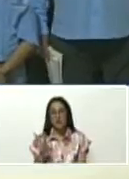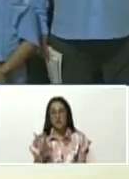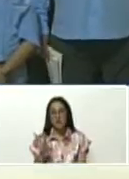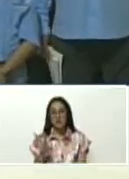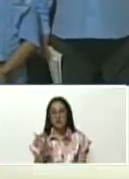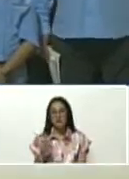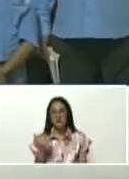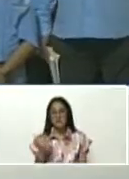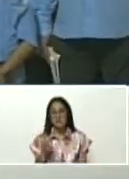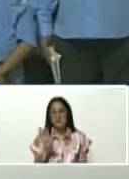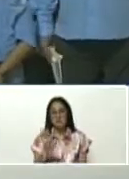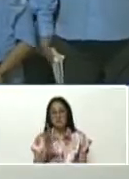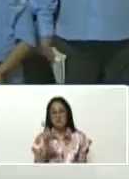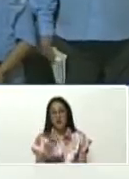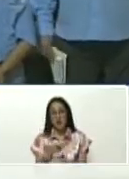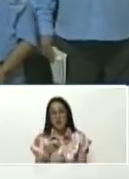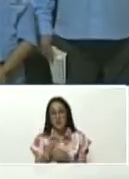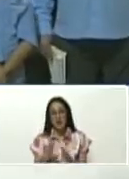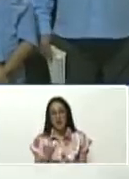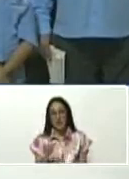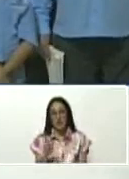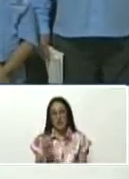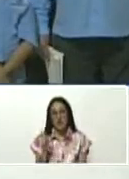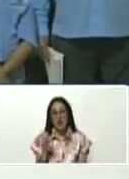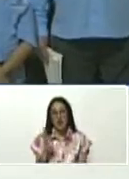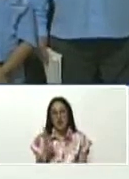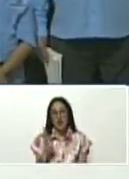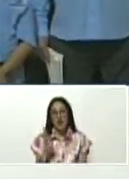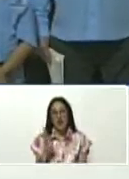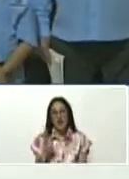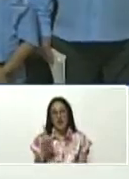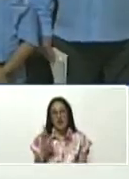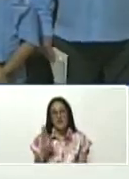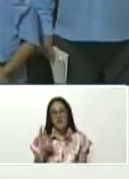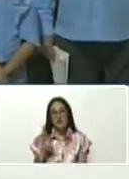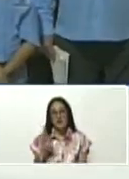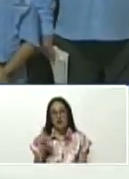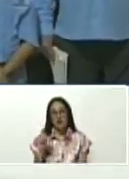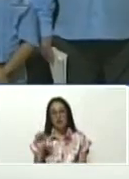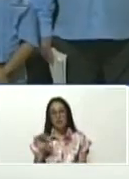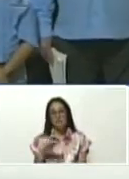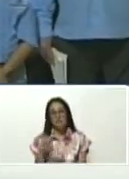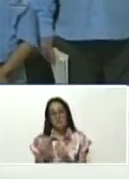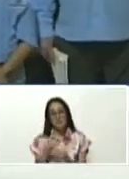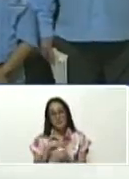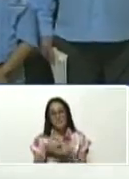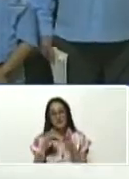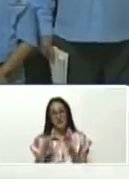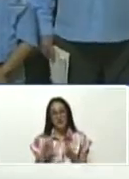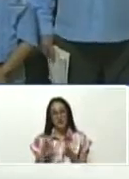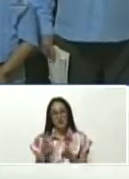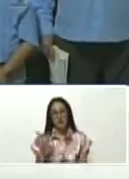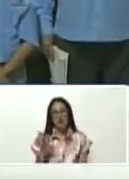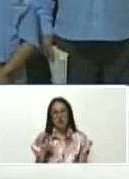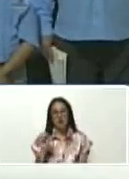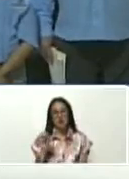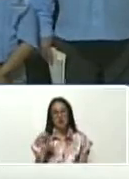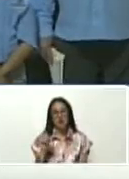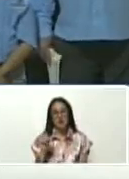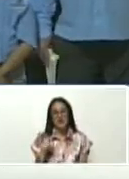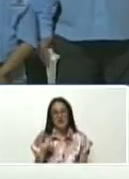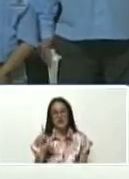Allá está el gobernador Alberto Galíndez, acompañado del ministro Castro Soteldo